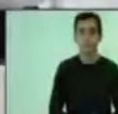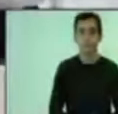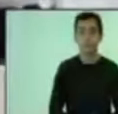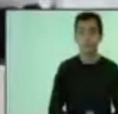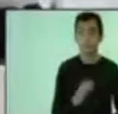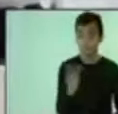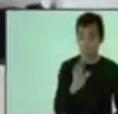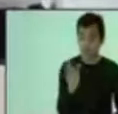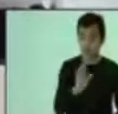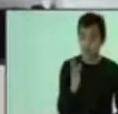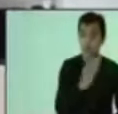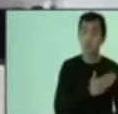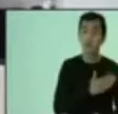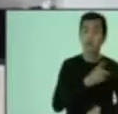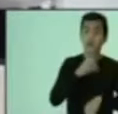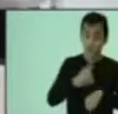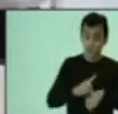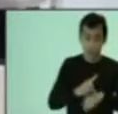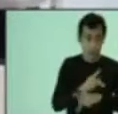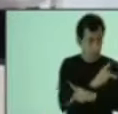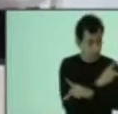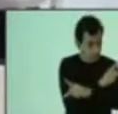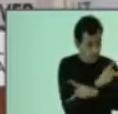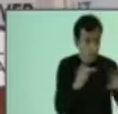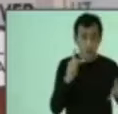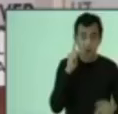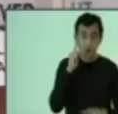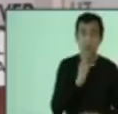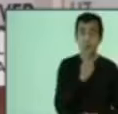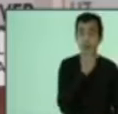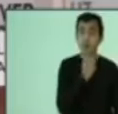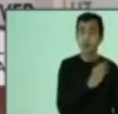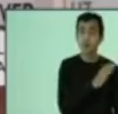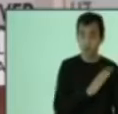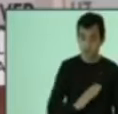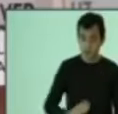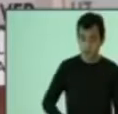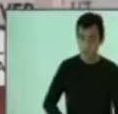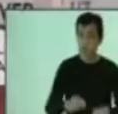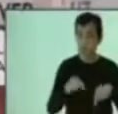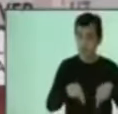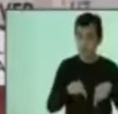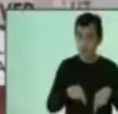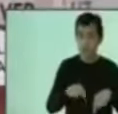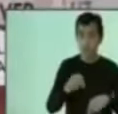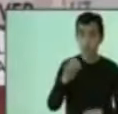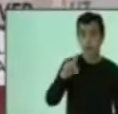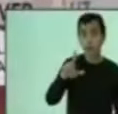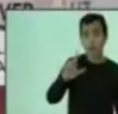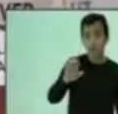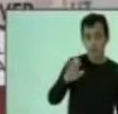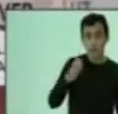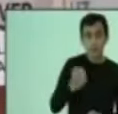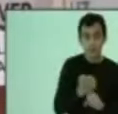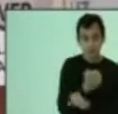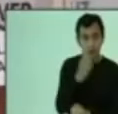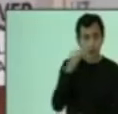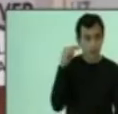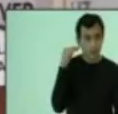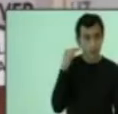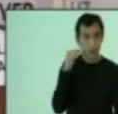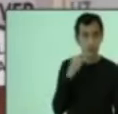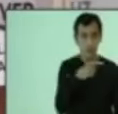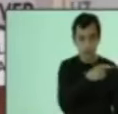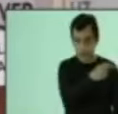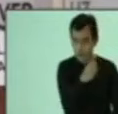Buenos días a todas y a todos candidatos que hoy están en esta sala, al instituto correspondiente que hoy abre el debate y al